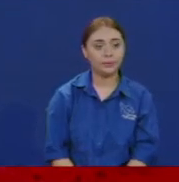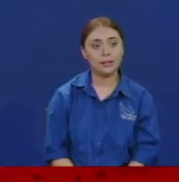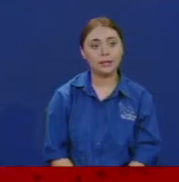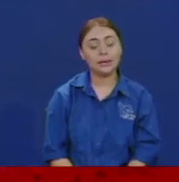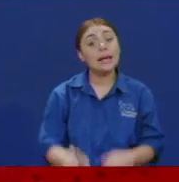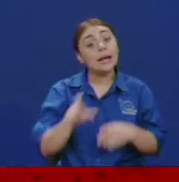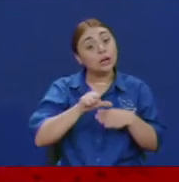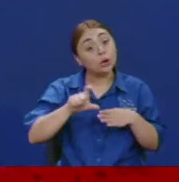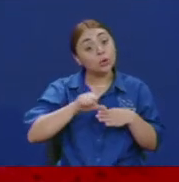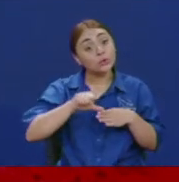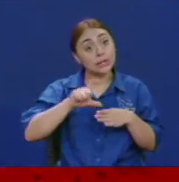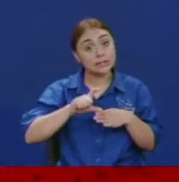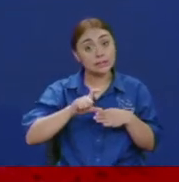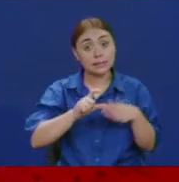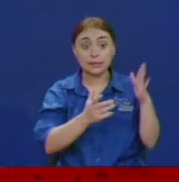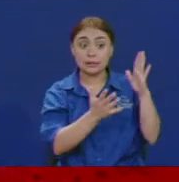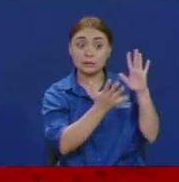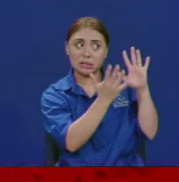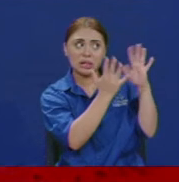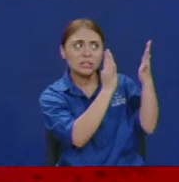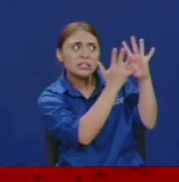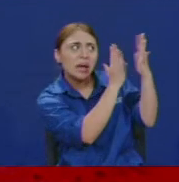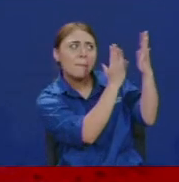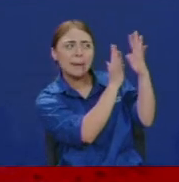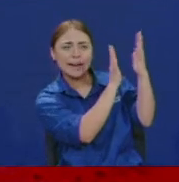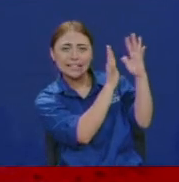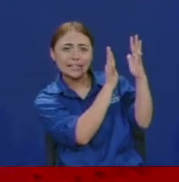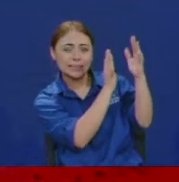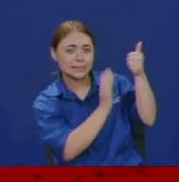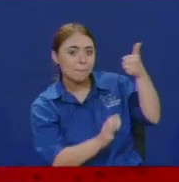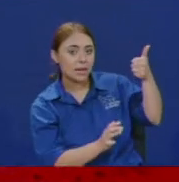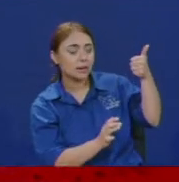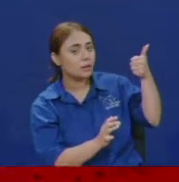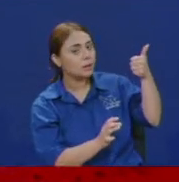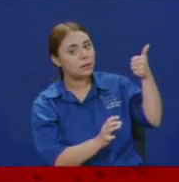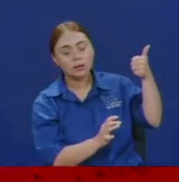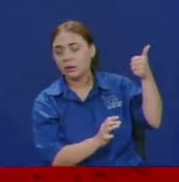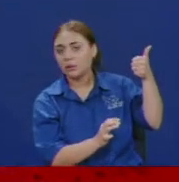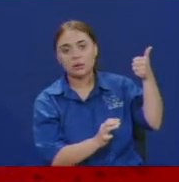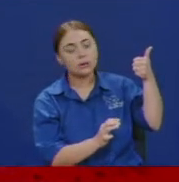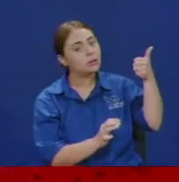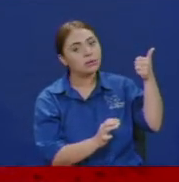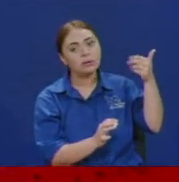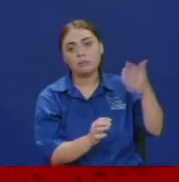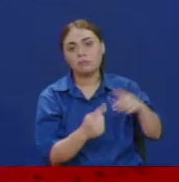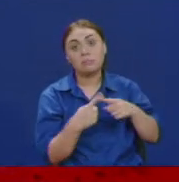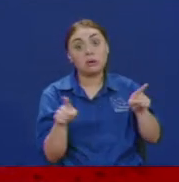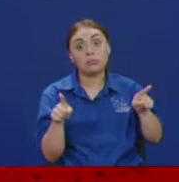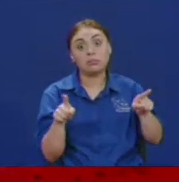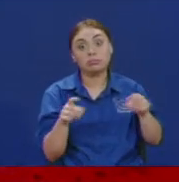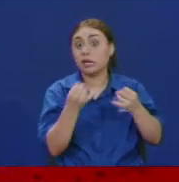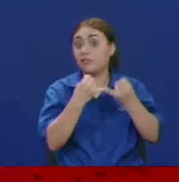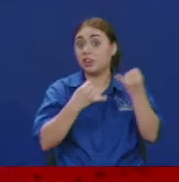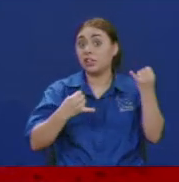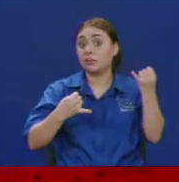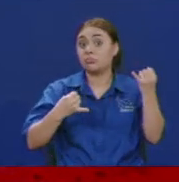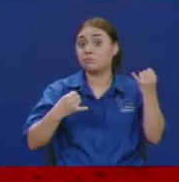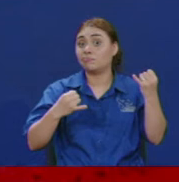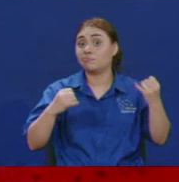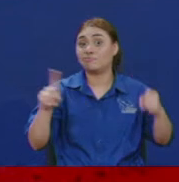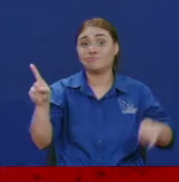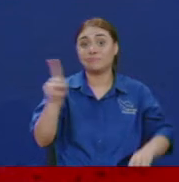Cosas que aparece que están bien, que pareciera que están bien, pero que al final de cuentas no